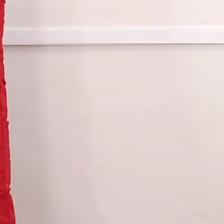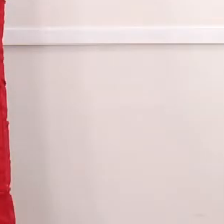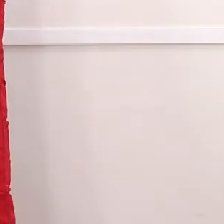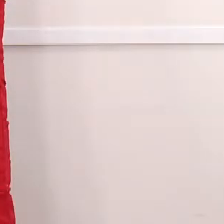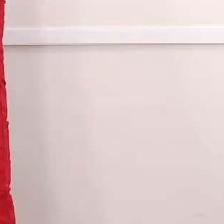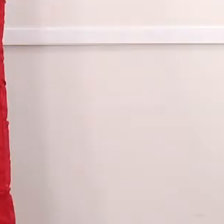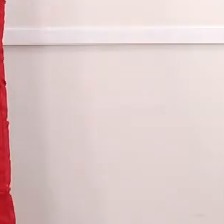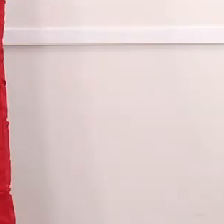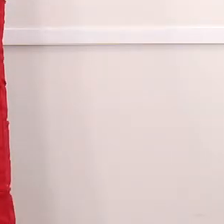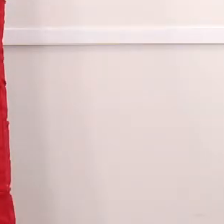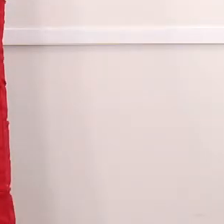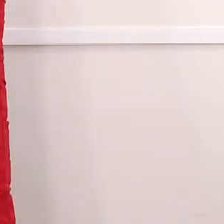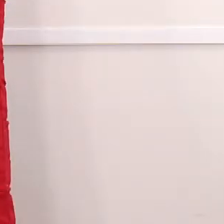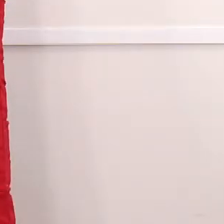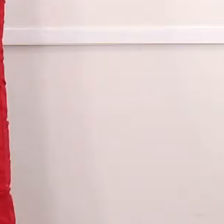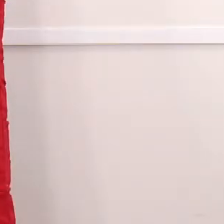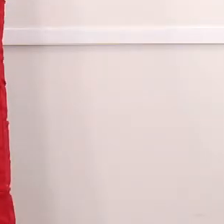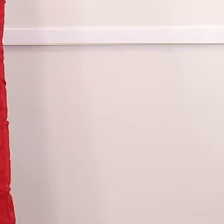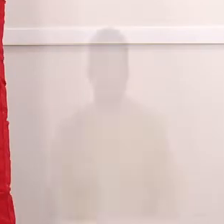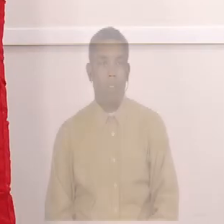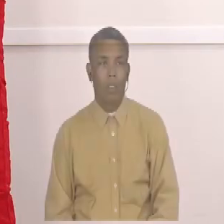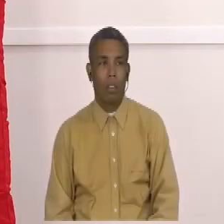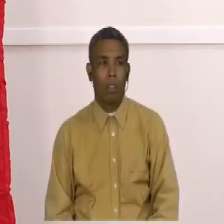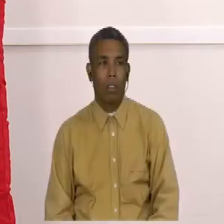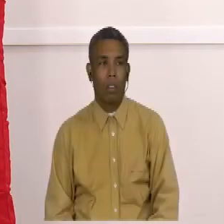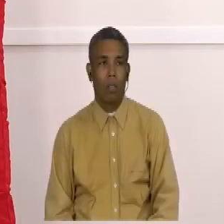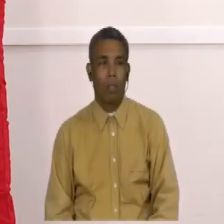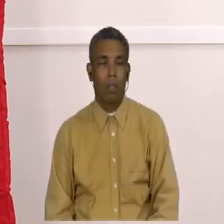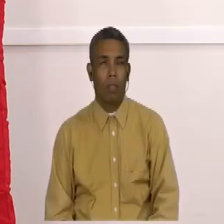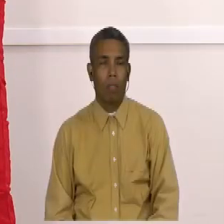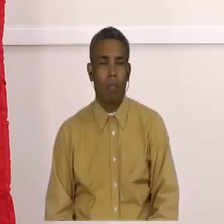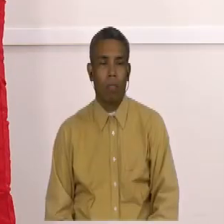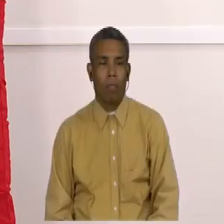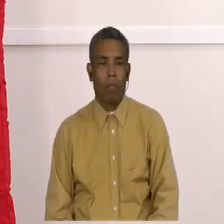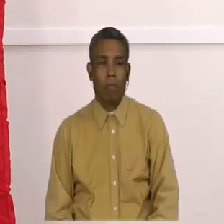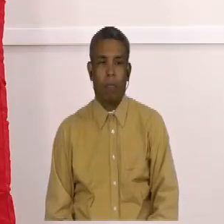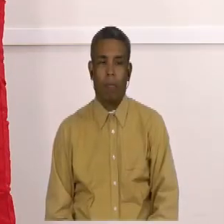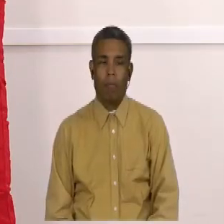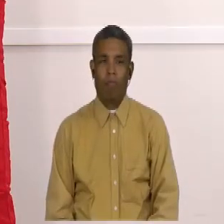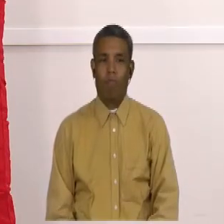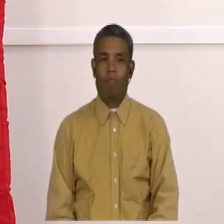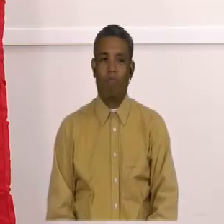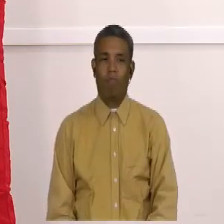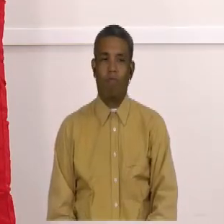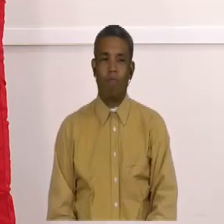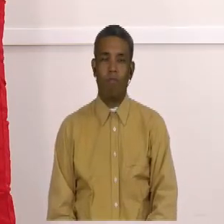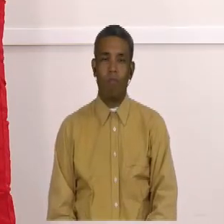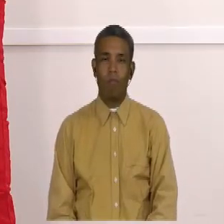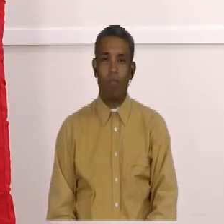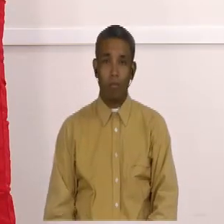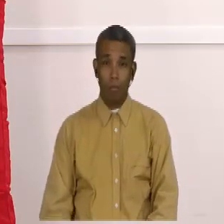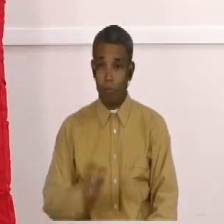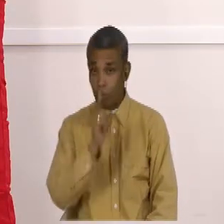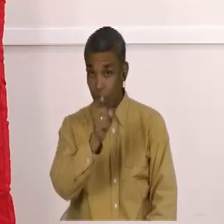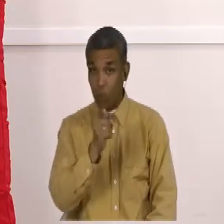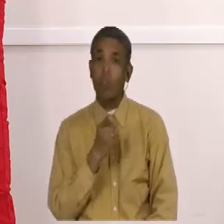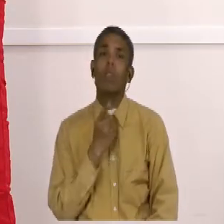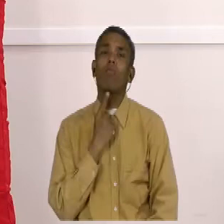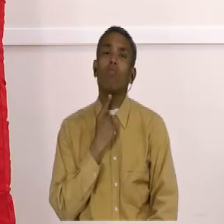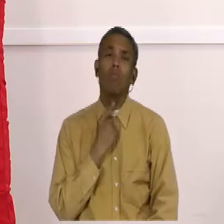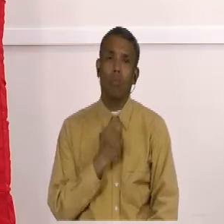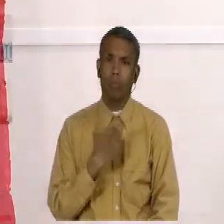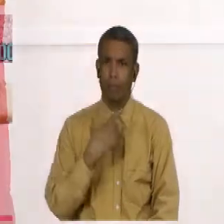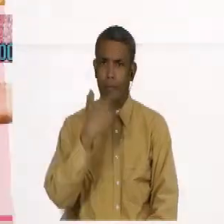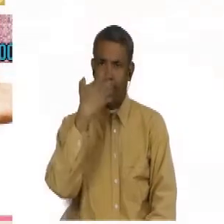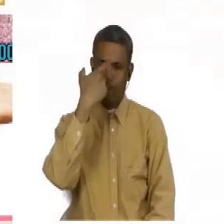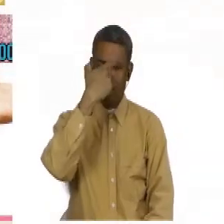Bueno, y continuamos con el tema del día. Y a ustedes, amitas de casa y mujeres que les gusta lucir siempre bellas, no olviden visitar Sala de